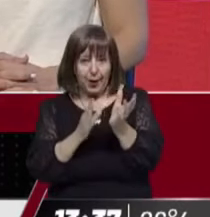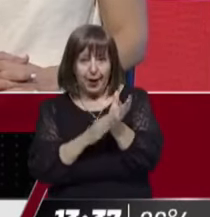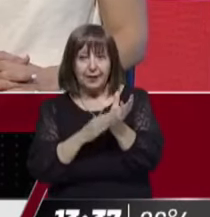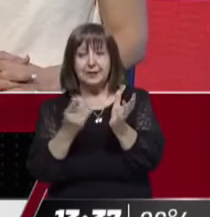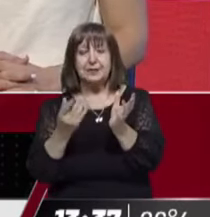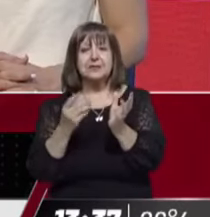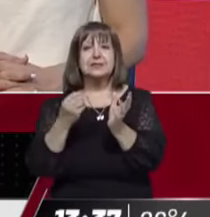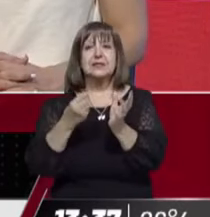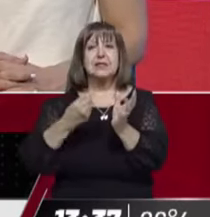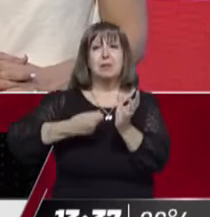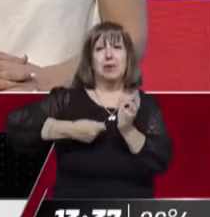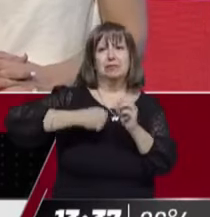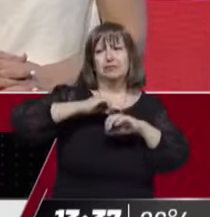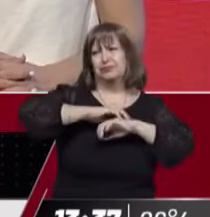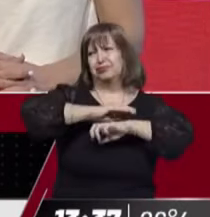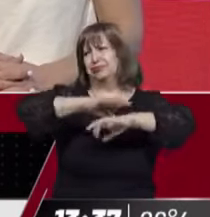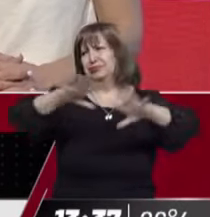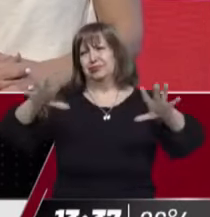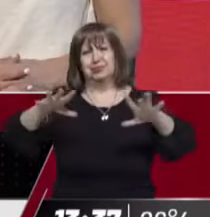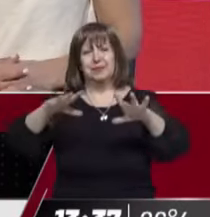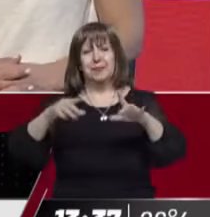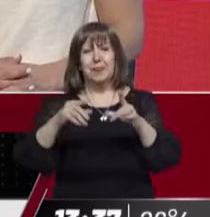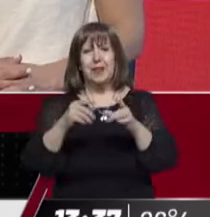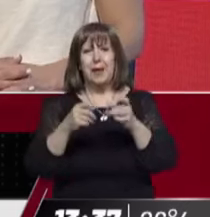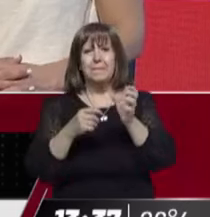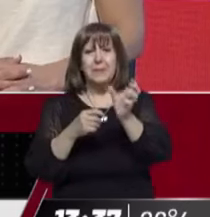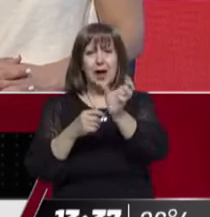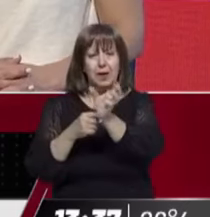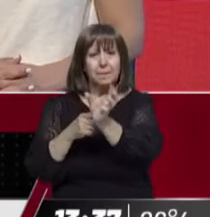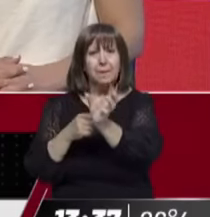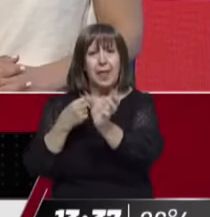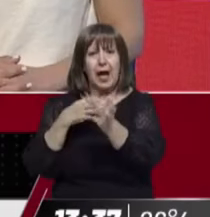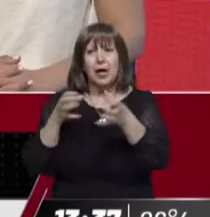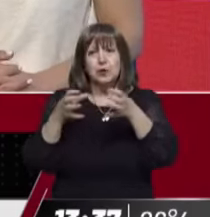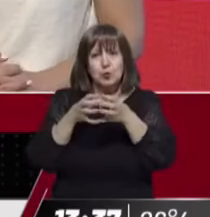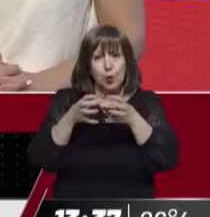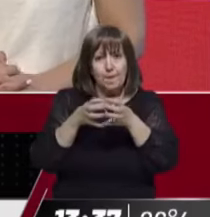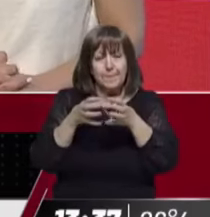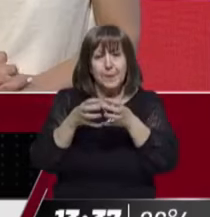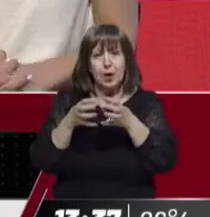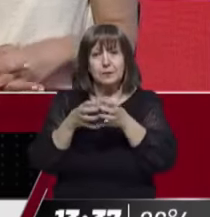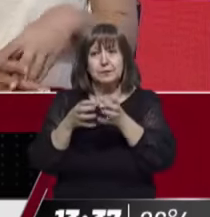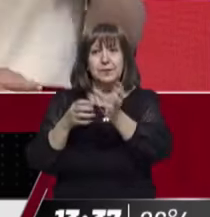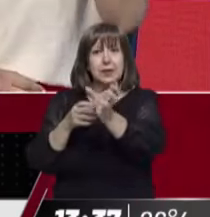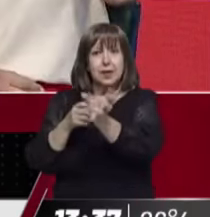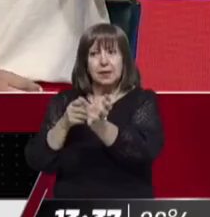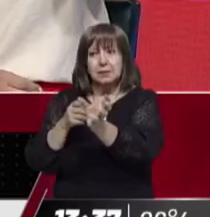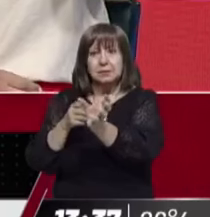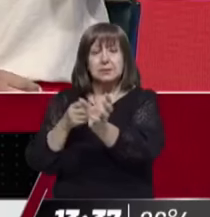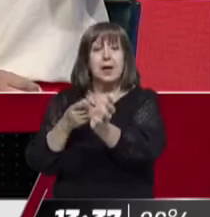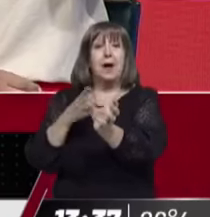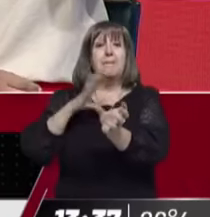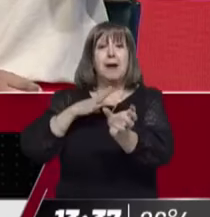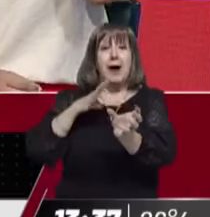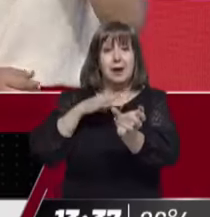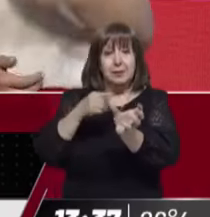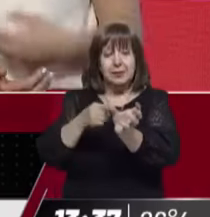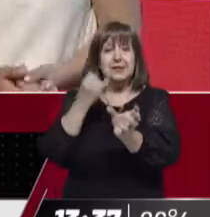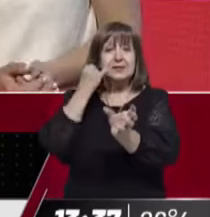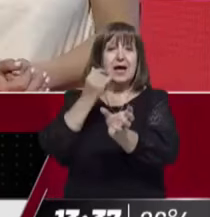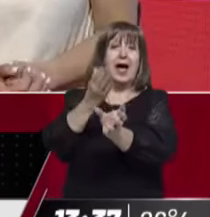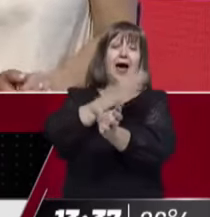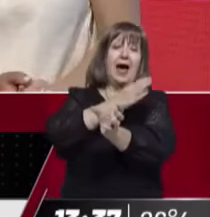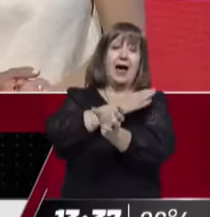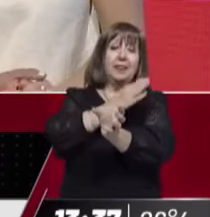para prevenir, para concientizar. Pero siempre hay un grupo de personas que no se paran, porque esto ya venía en el recreo, ya venía